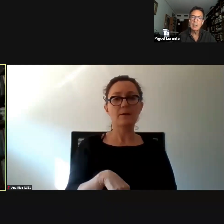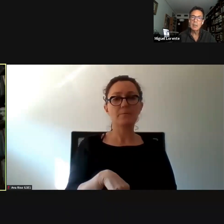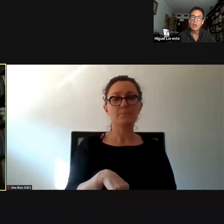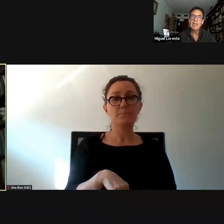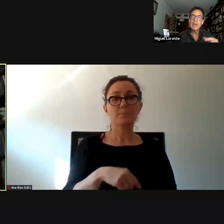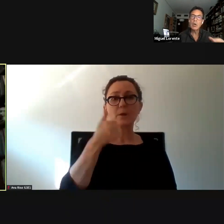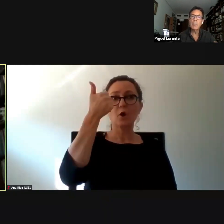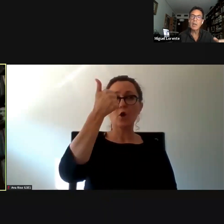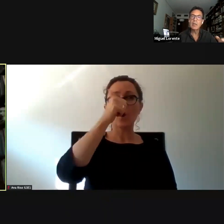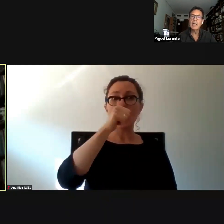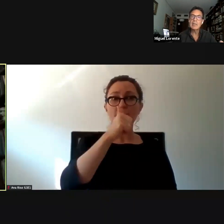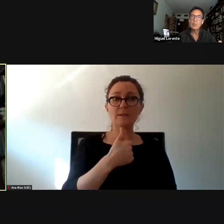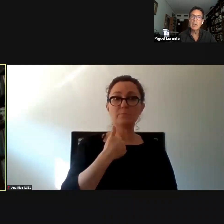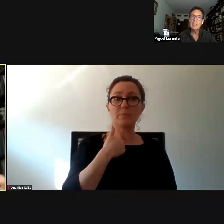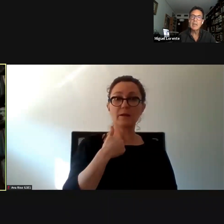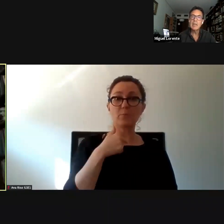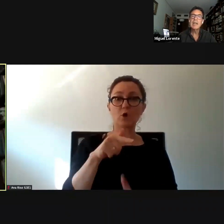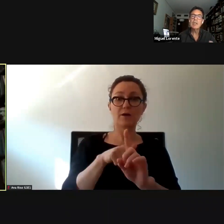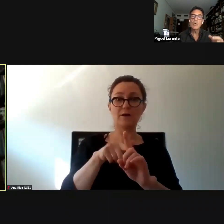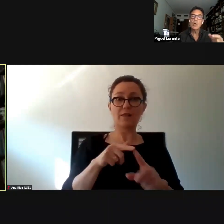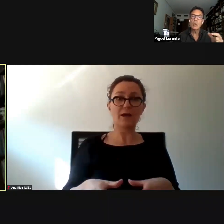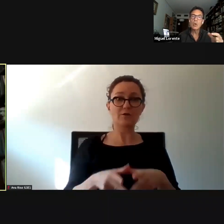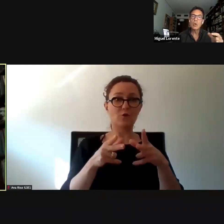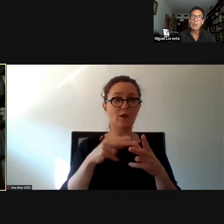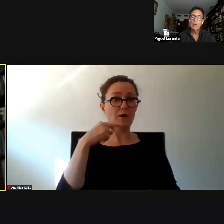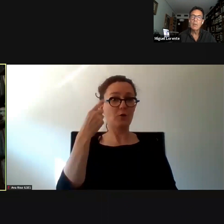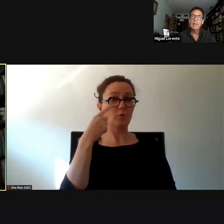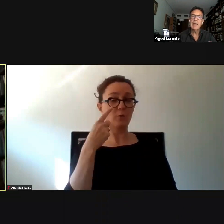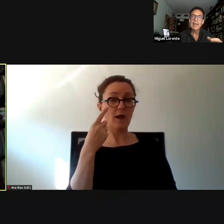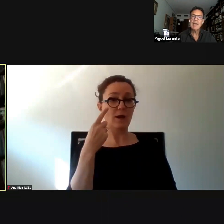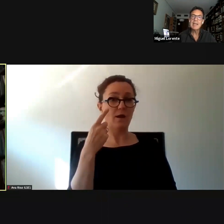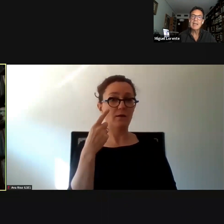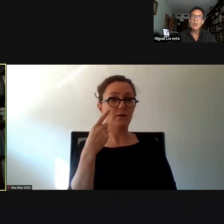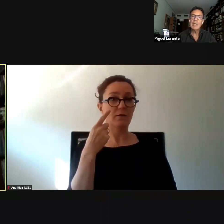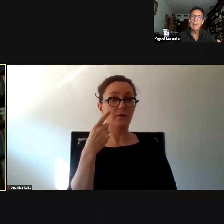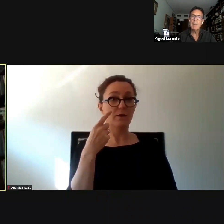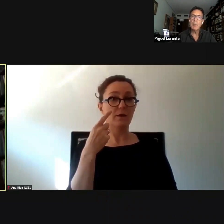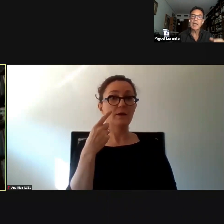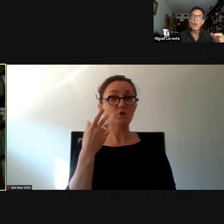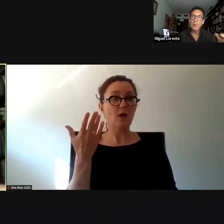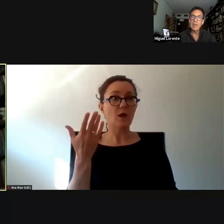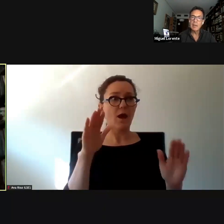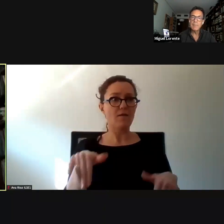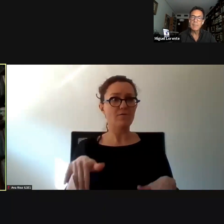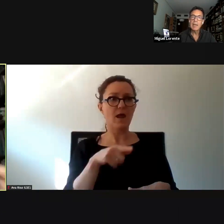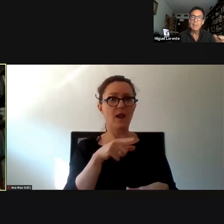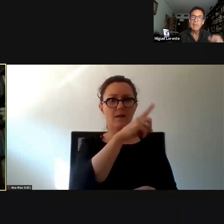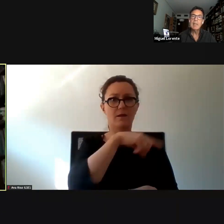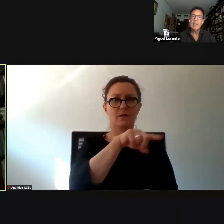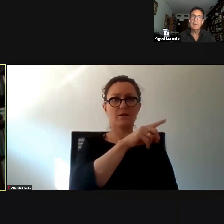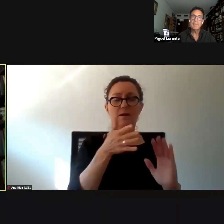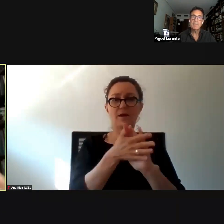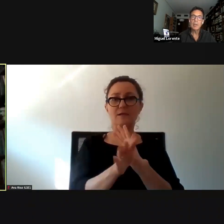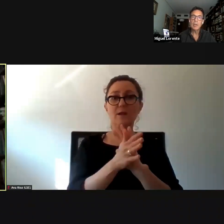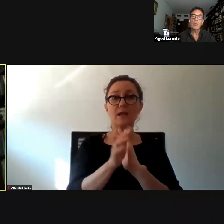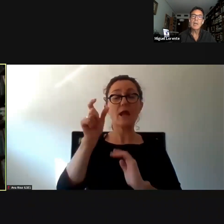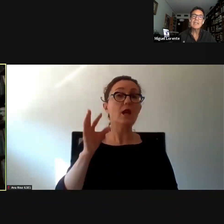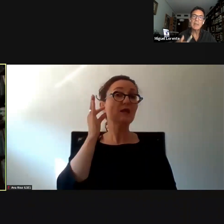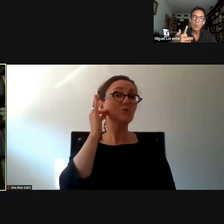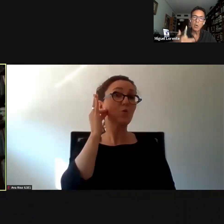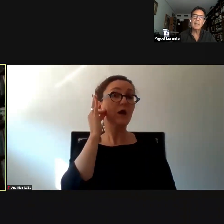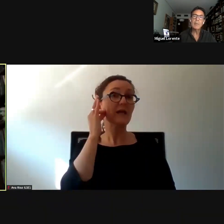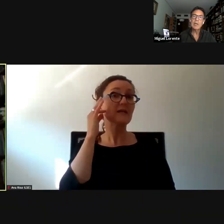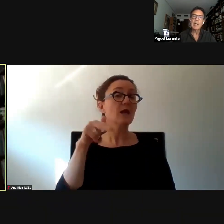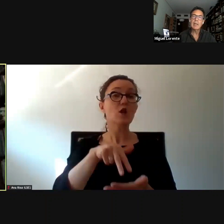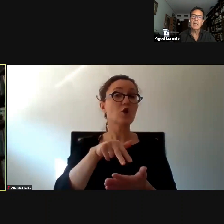eso, sino que se demuestra con esa incorporación de las mujeres que su argumento de que ellas no estaban porque no podían, es